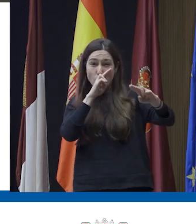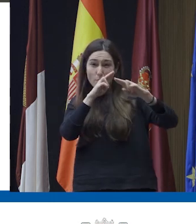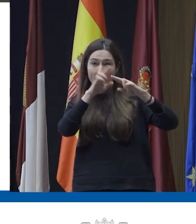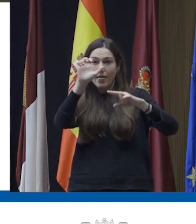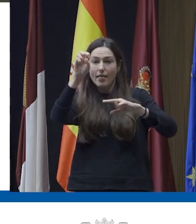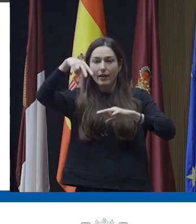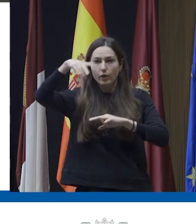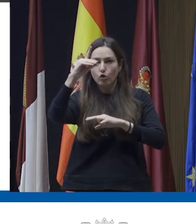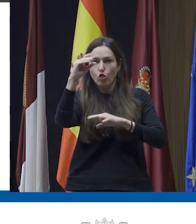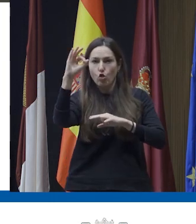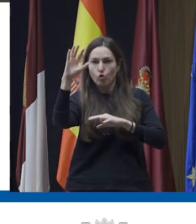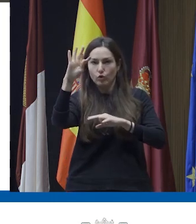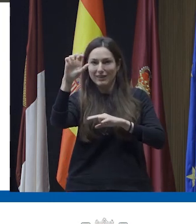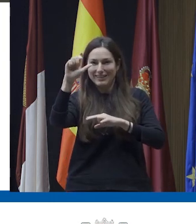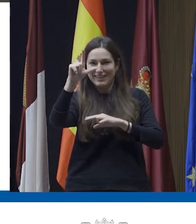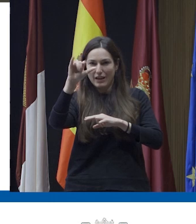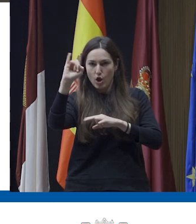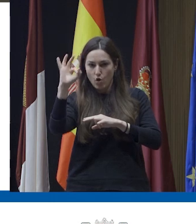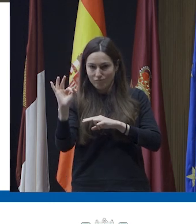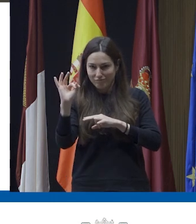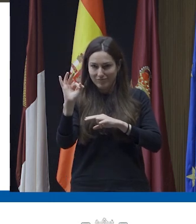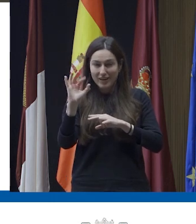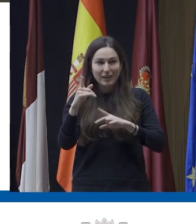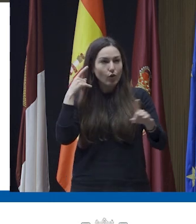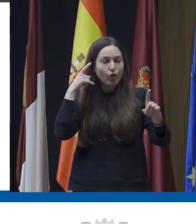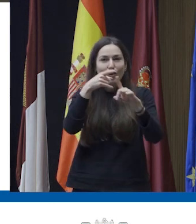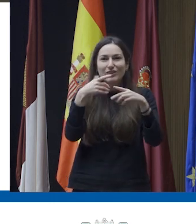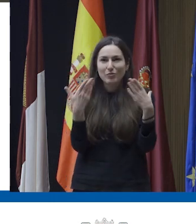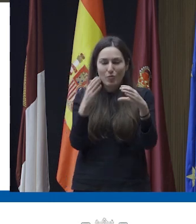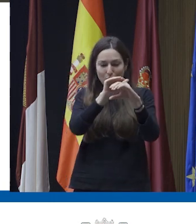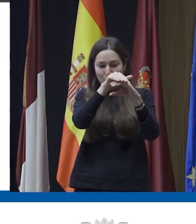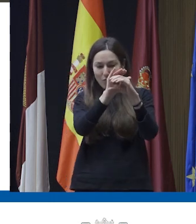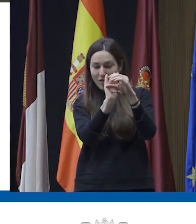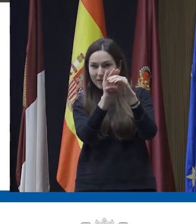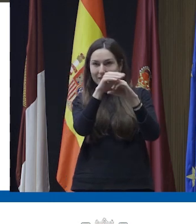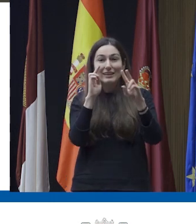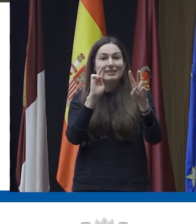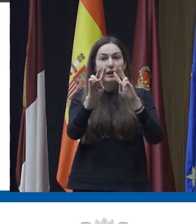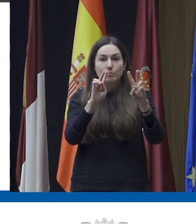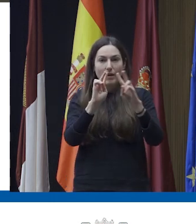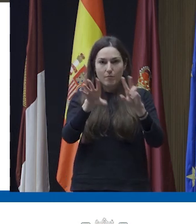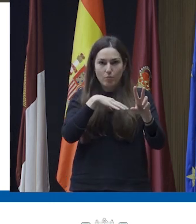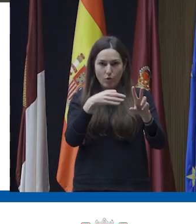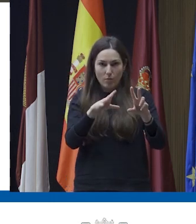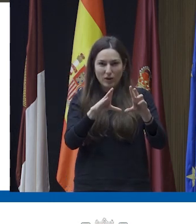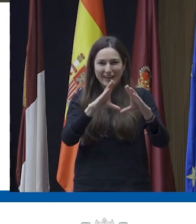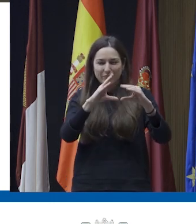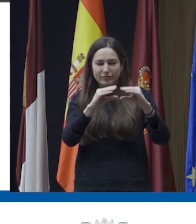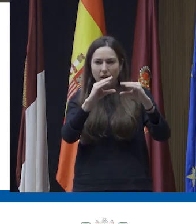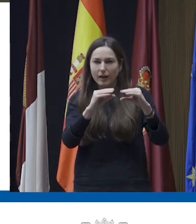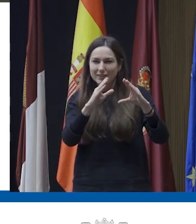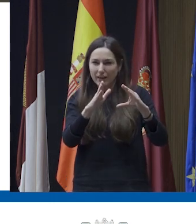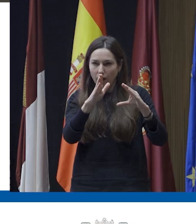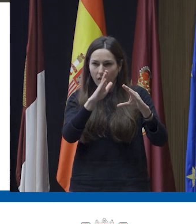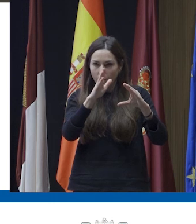Que es la que se encarga de mantener la transparencia corneal. Que la córnea no se encharque, ¿vale? Que no se encharque y pierda transparencia.